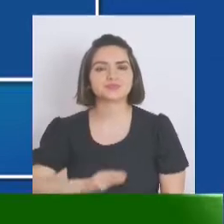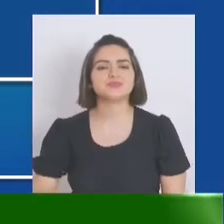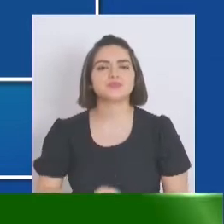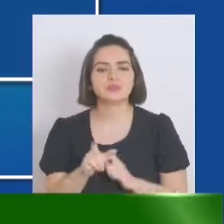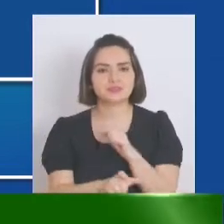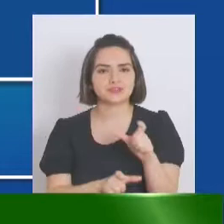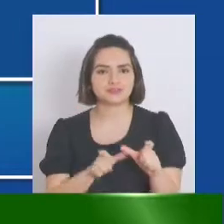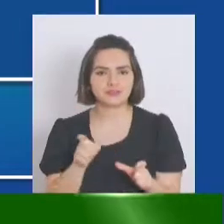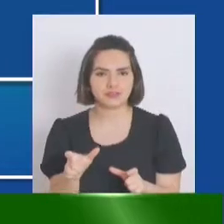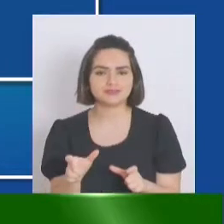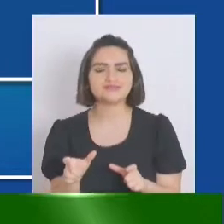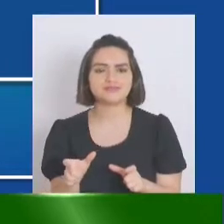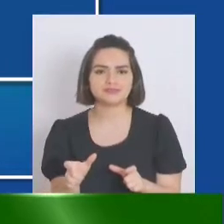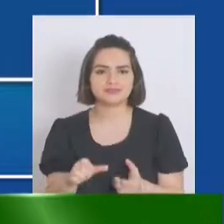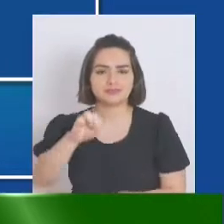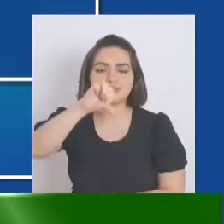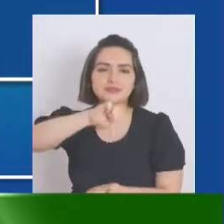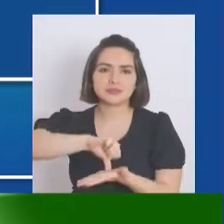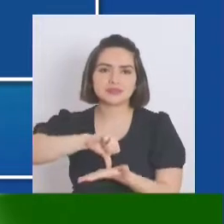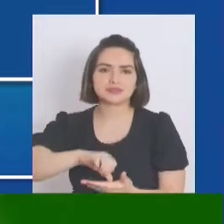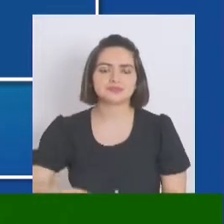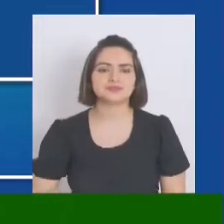17.999 personas en el país.